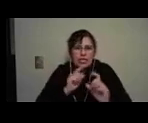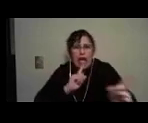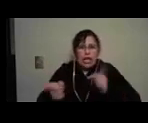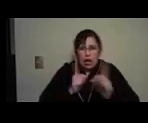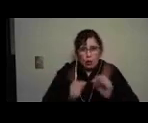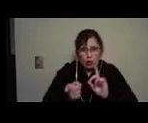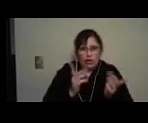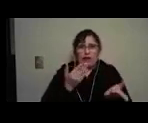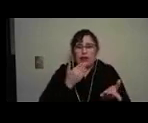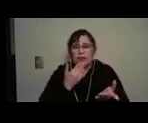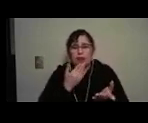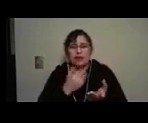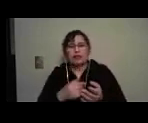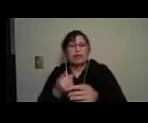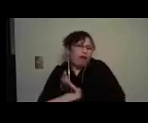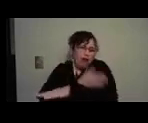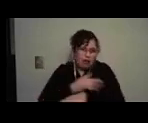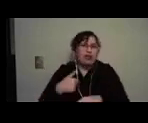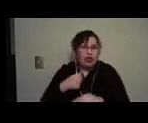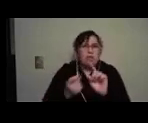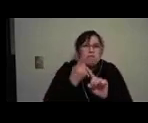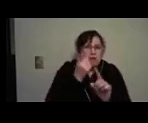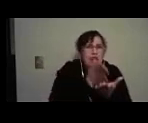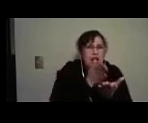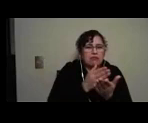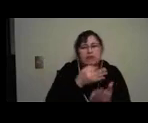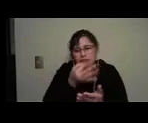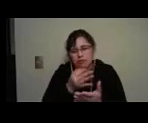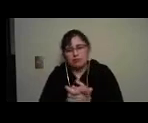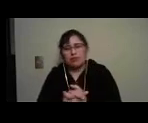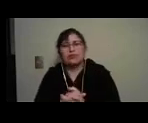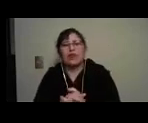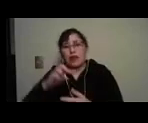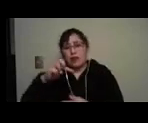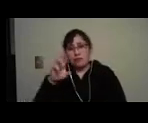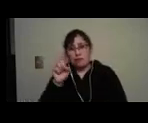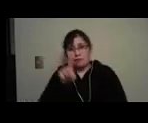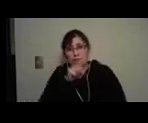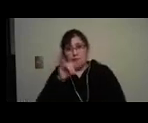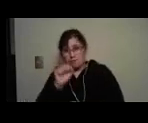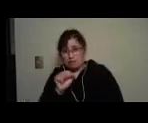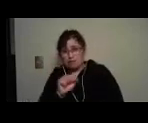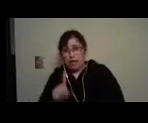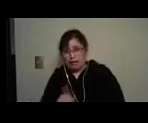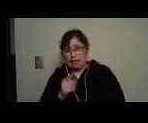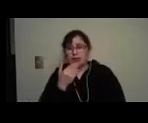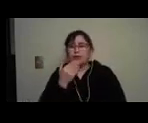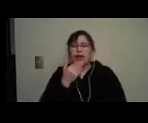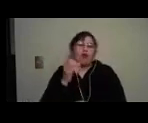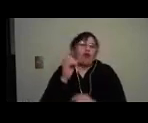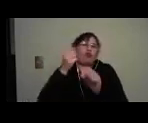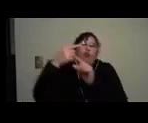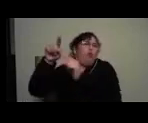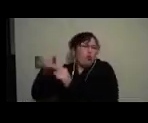que yo le acabé de describir en el bloque anterior, praxias u otras, ¿ya? Entonces, al hablar